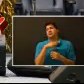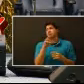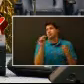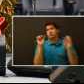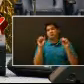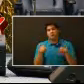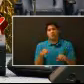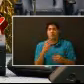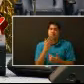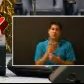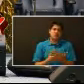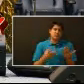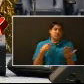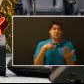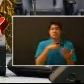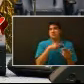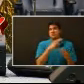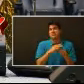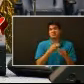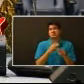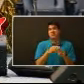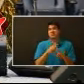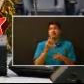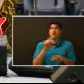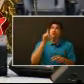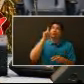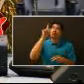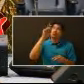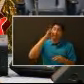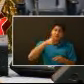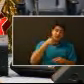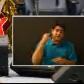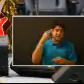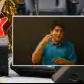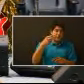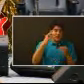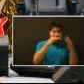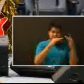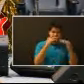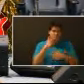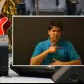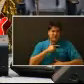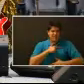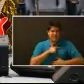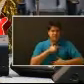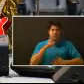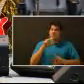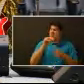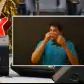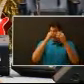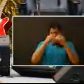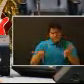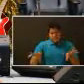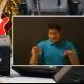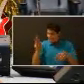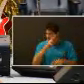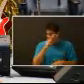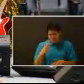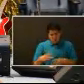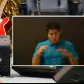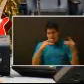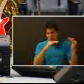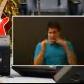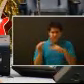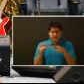propio nombre, sino que Él es Jehová de los ejércitos, el que no ha perdido ninguna batalla, ni la perderá, porque ya